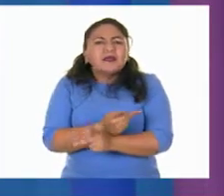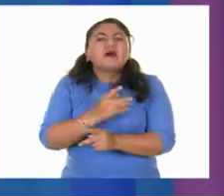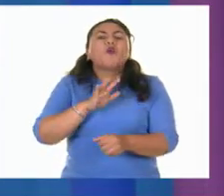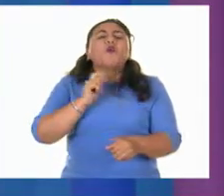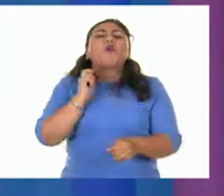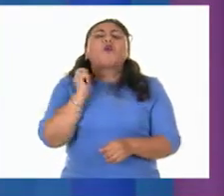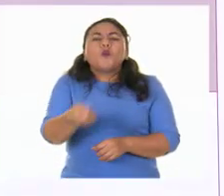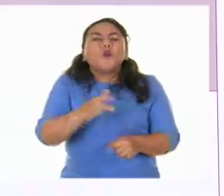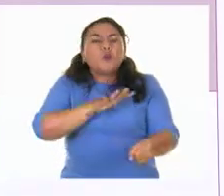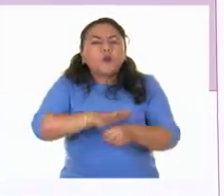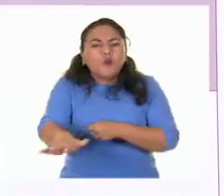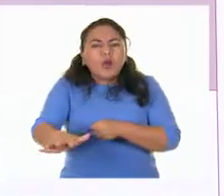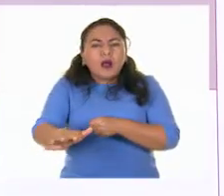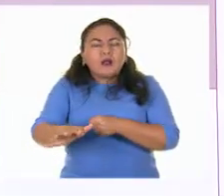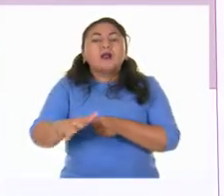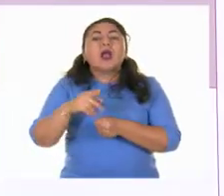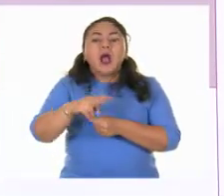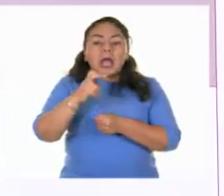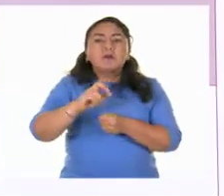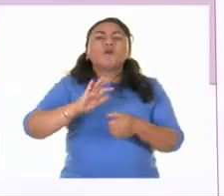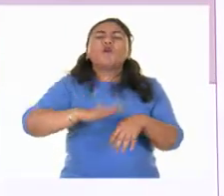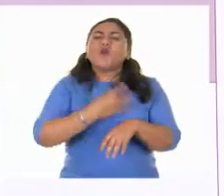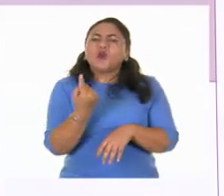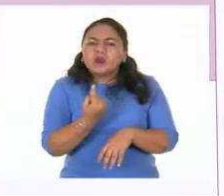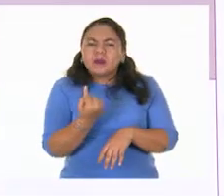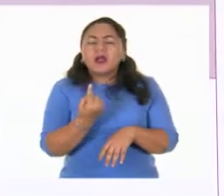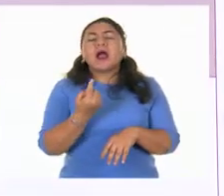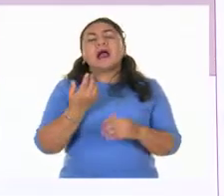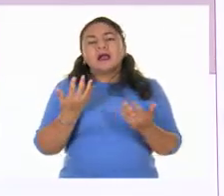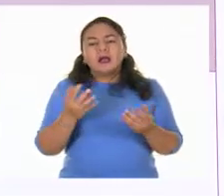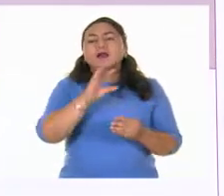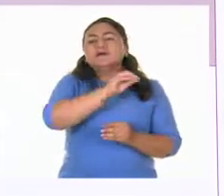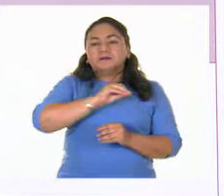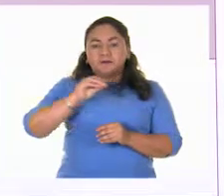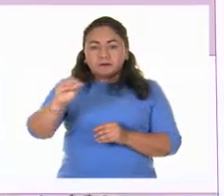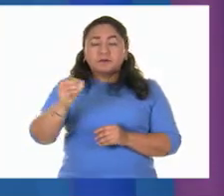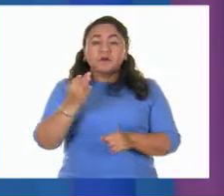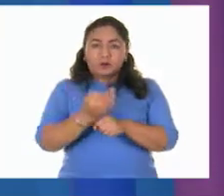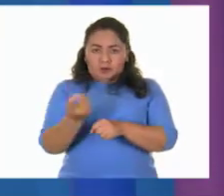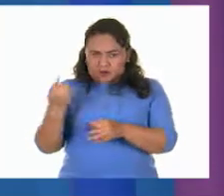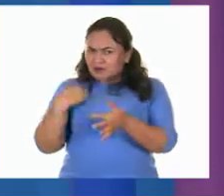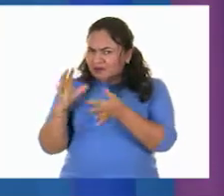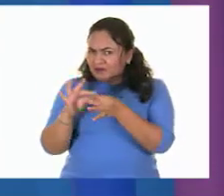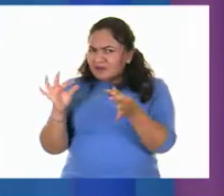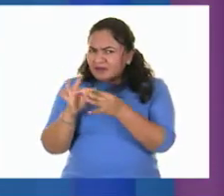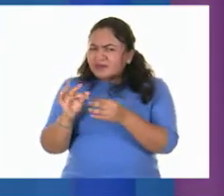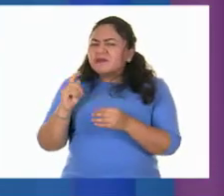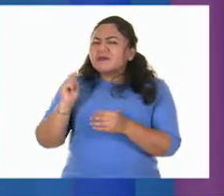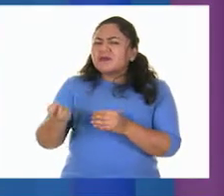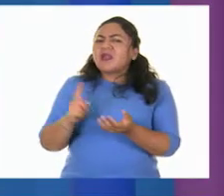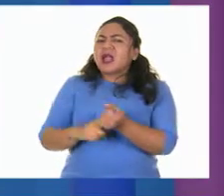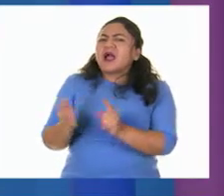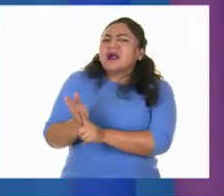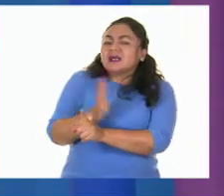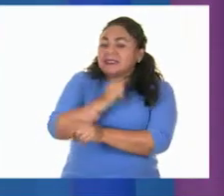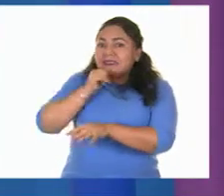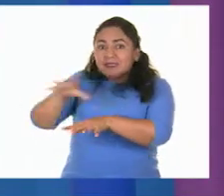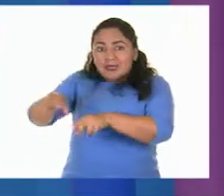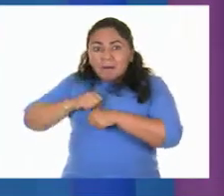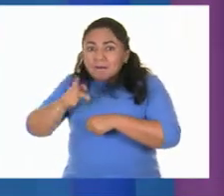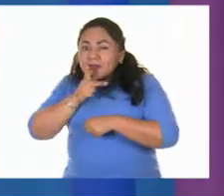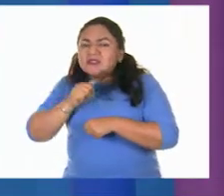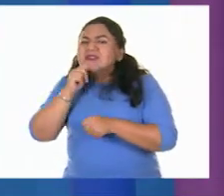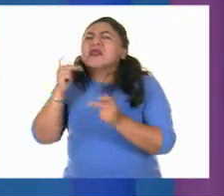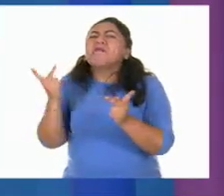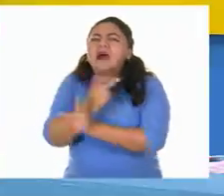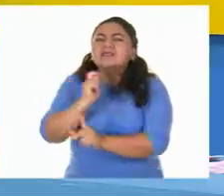qué fue lo que ocurrió y por qué ocurrió de esa manera. Así que, ¿nos puedes contar sobre los antecedentes de la expropiación